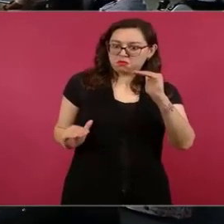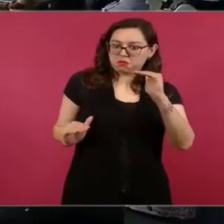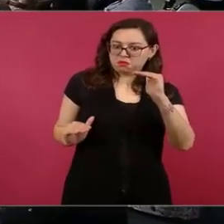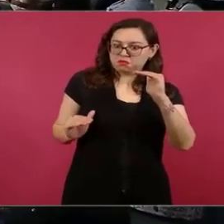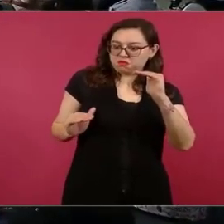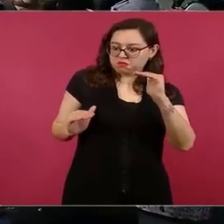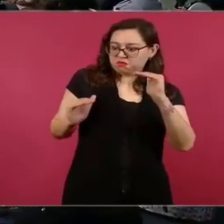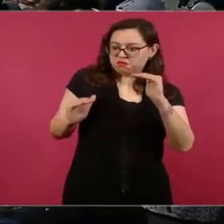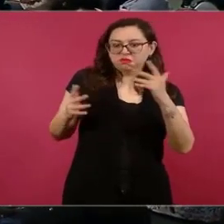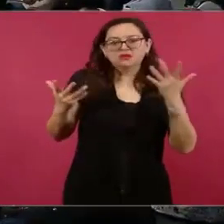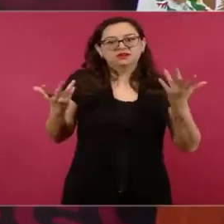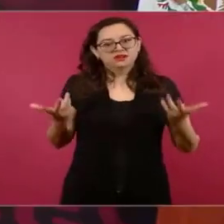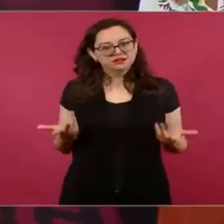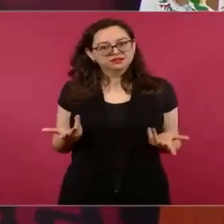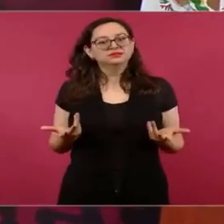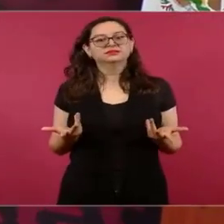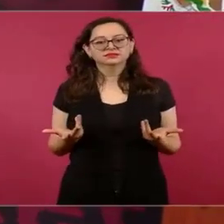son